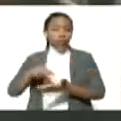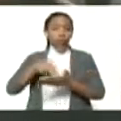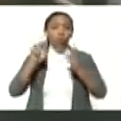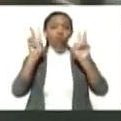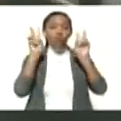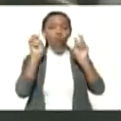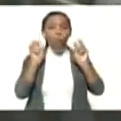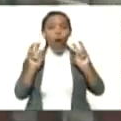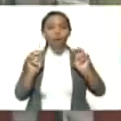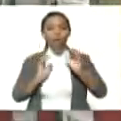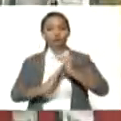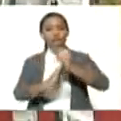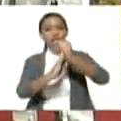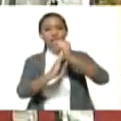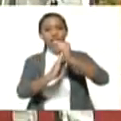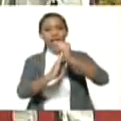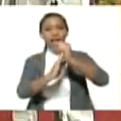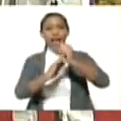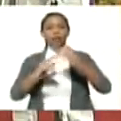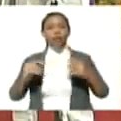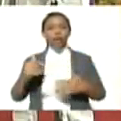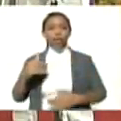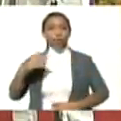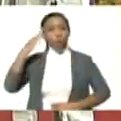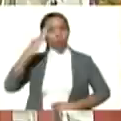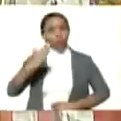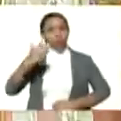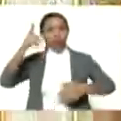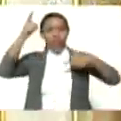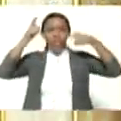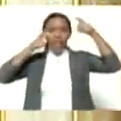del líder, nuestro comandante Hugo Chávez.